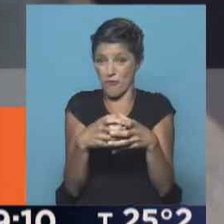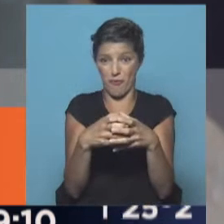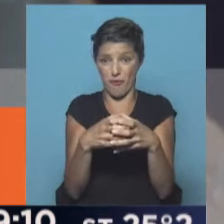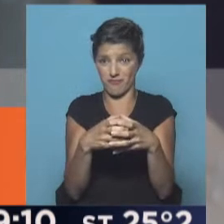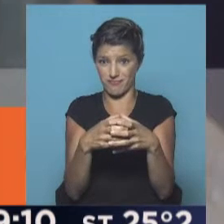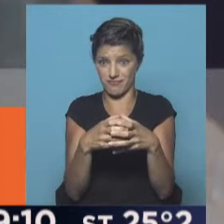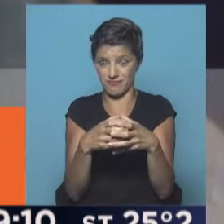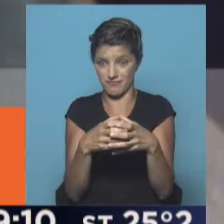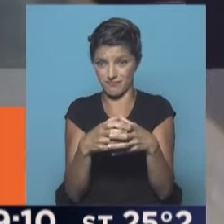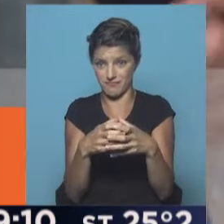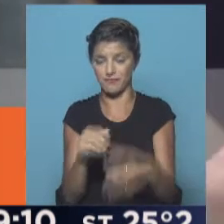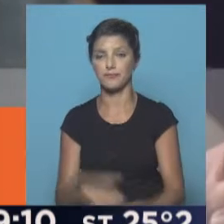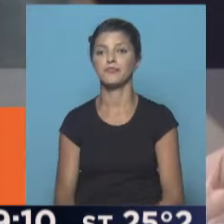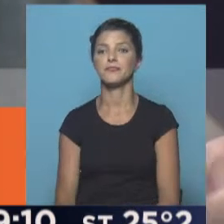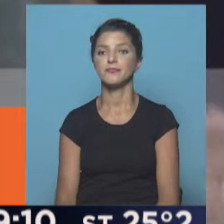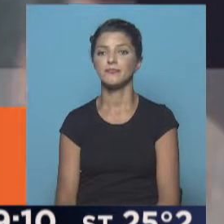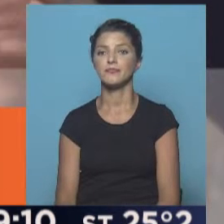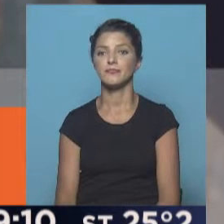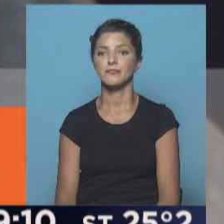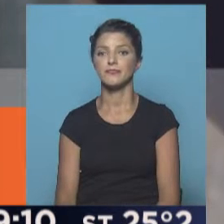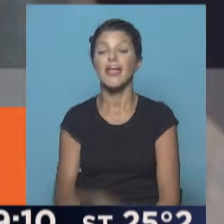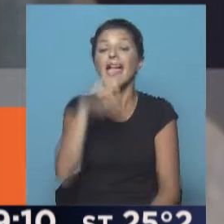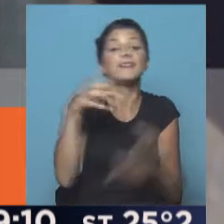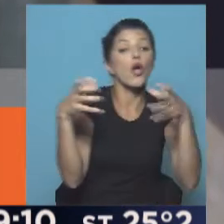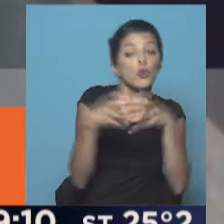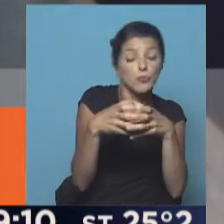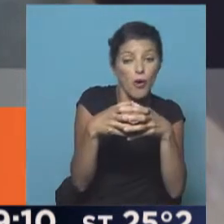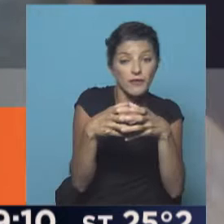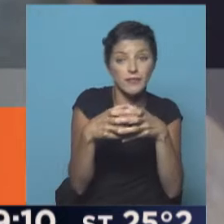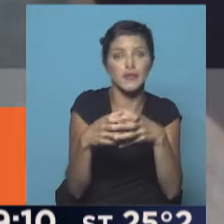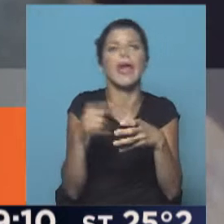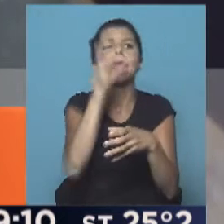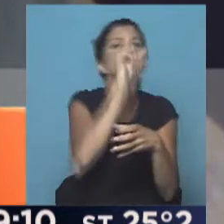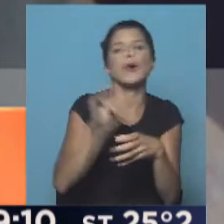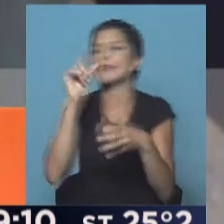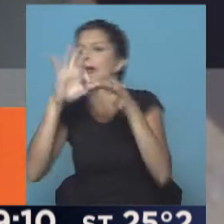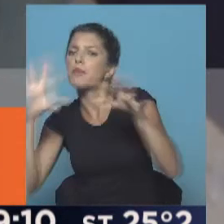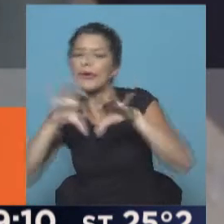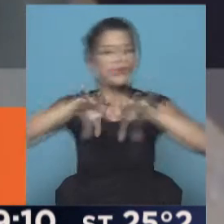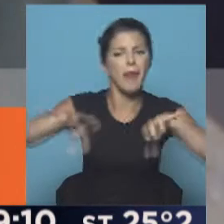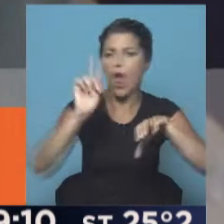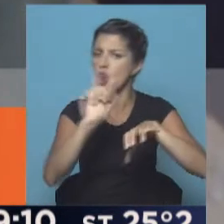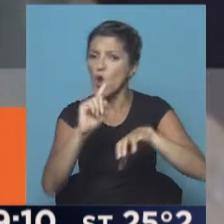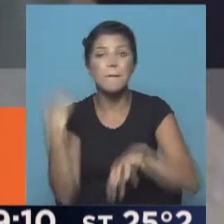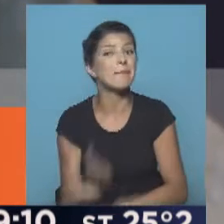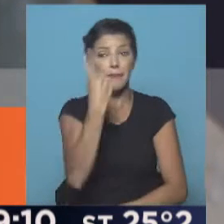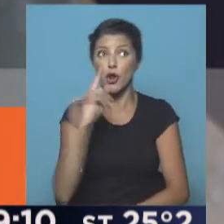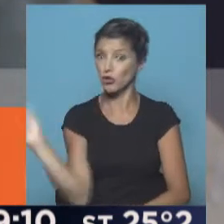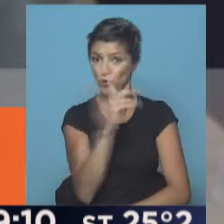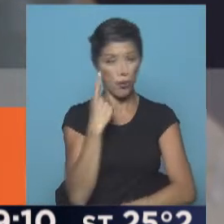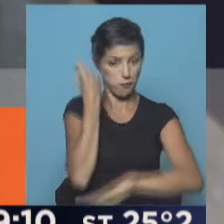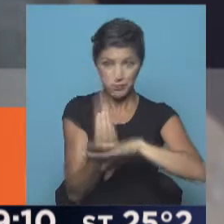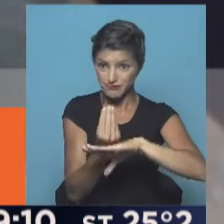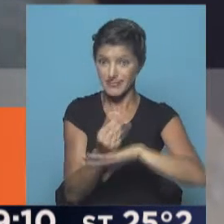Esta es un equipo en que no hay demócratas y republicanos. Primero, somos estadounidenses primero que